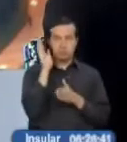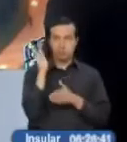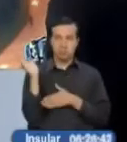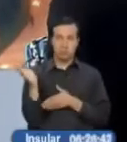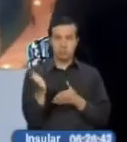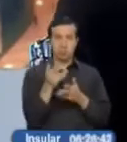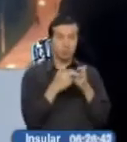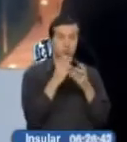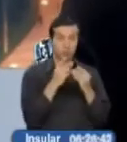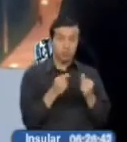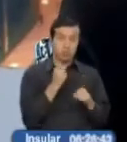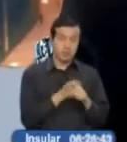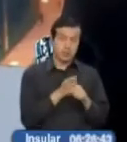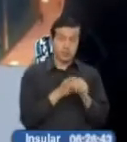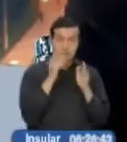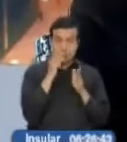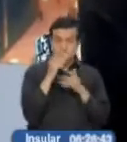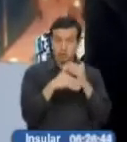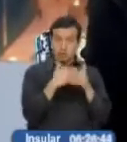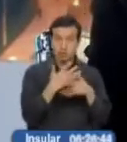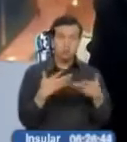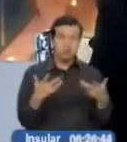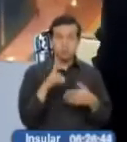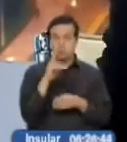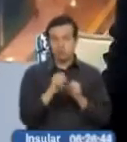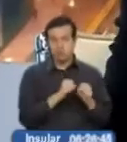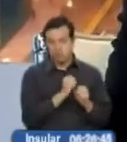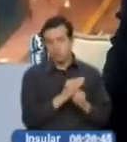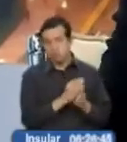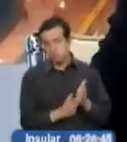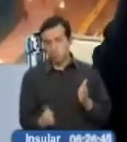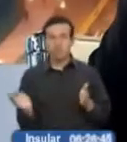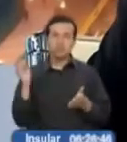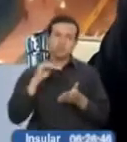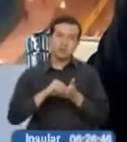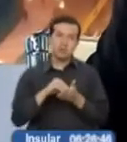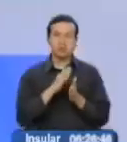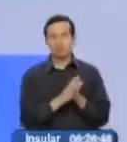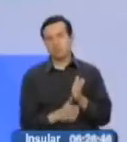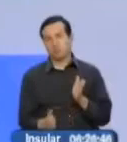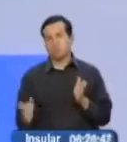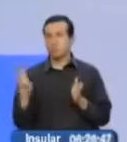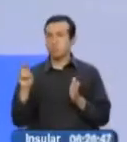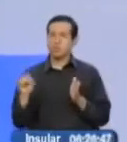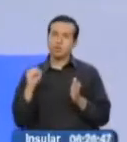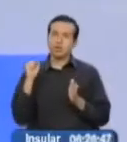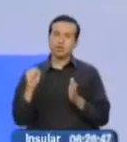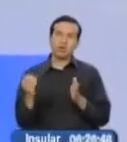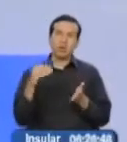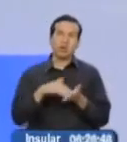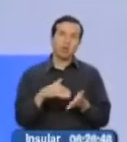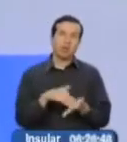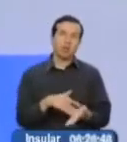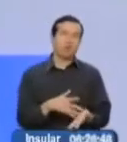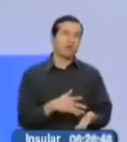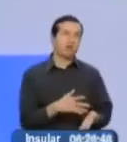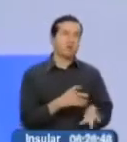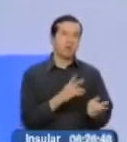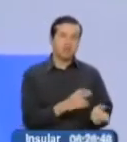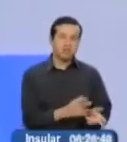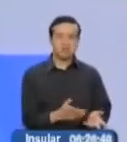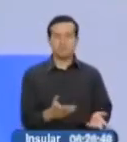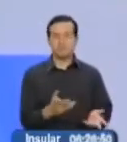solucionar problemas puntuales, entonces cada 20 años simplemente será retórica. Sino por eso es importante